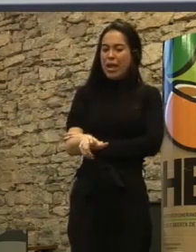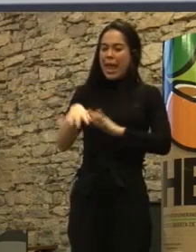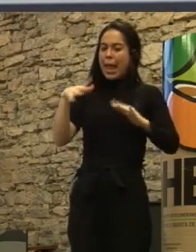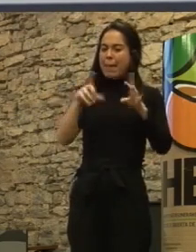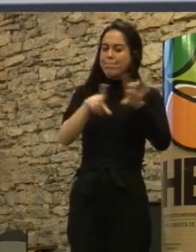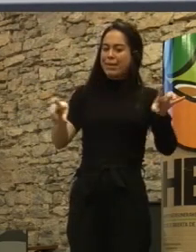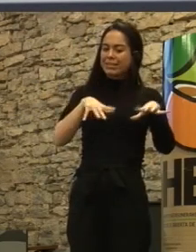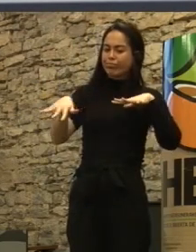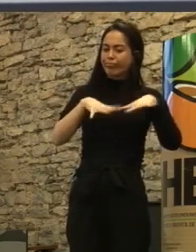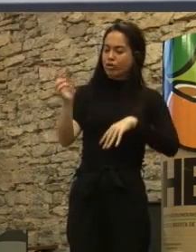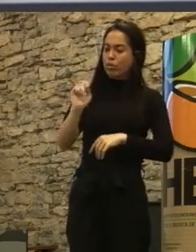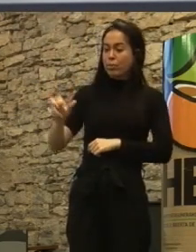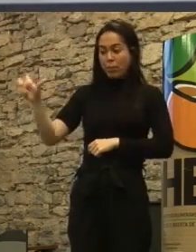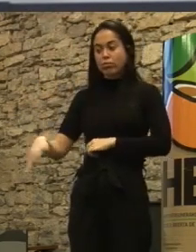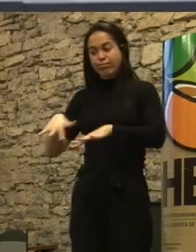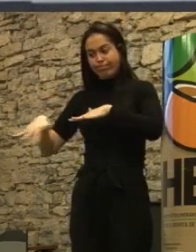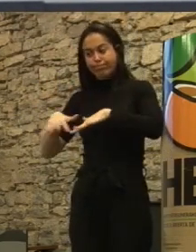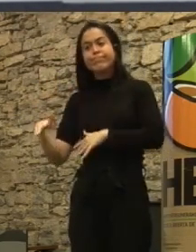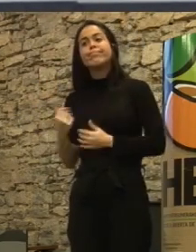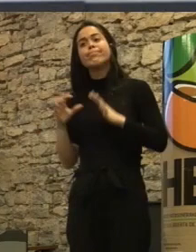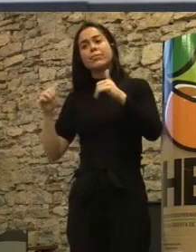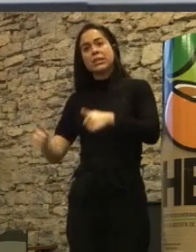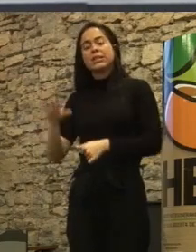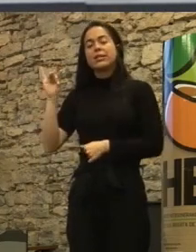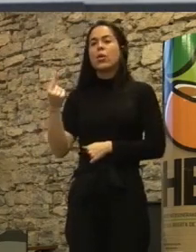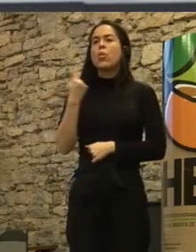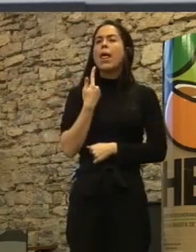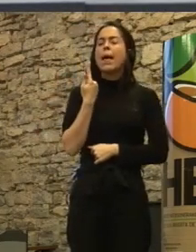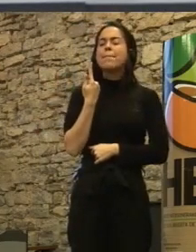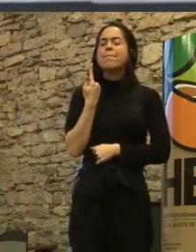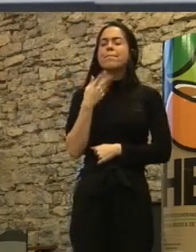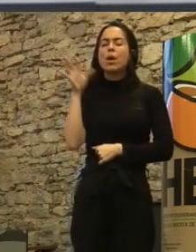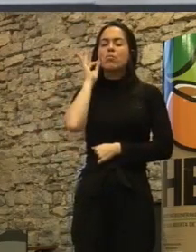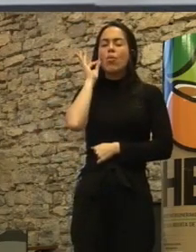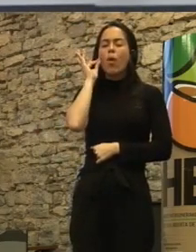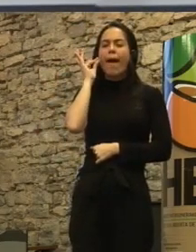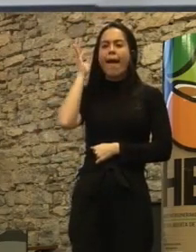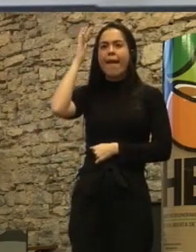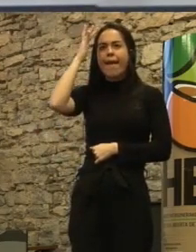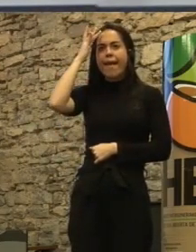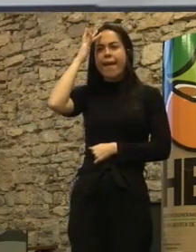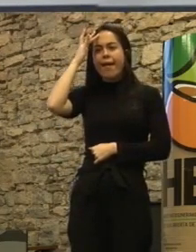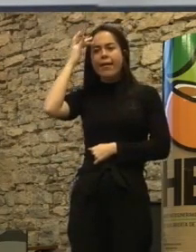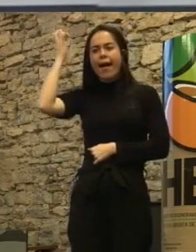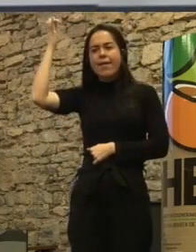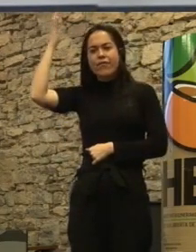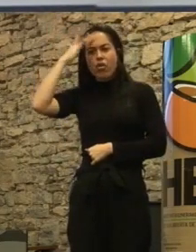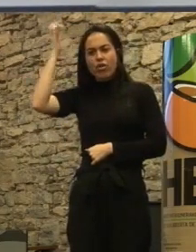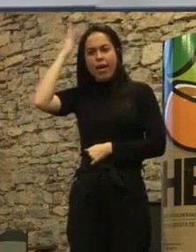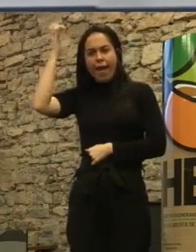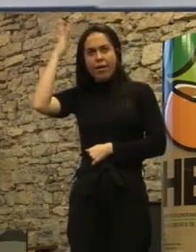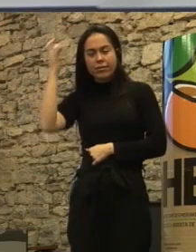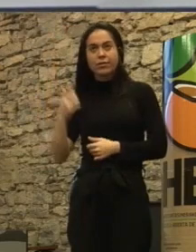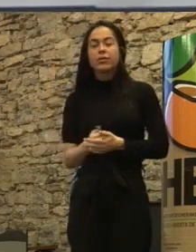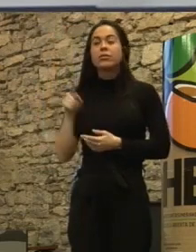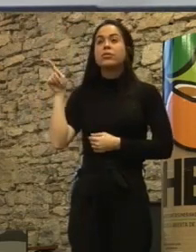emprendedor social nuestro, de lo que más me gusta, una mujer californiana, era una del departamento de compras, de la comida,